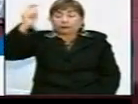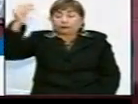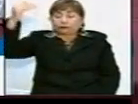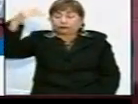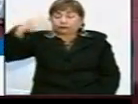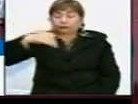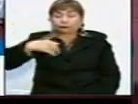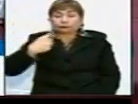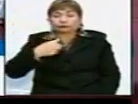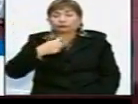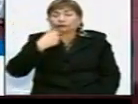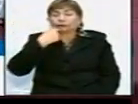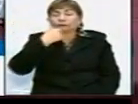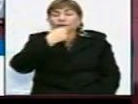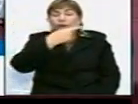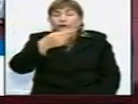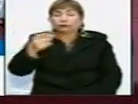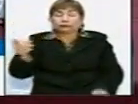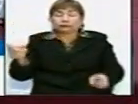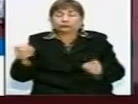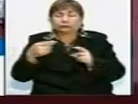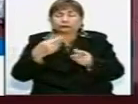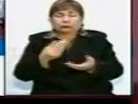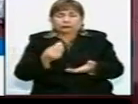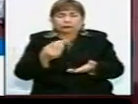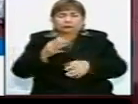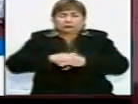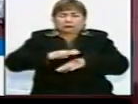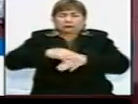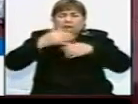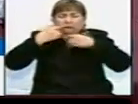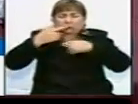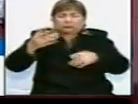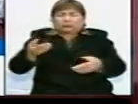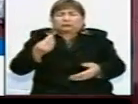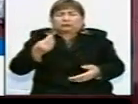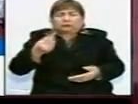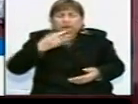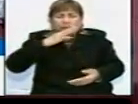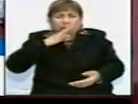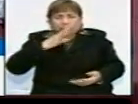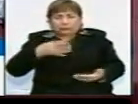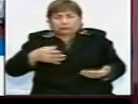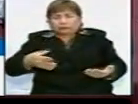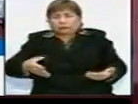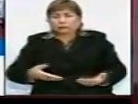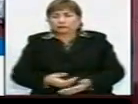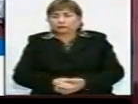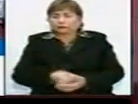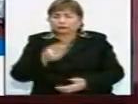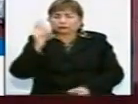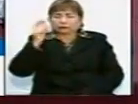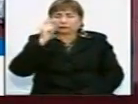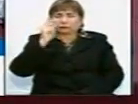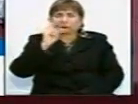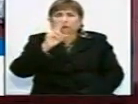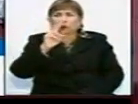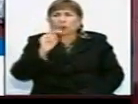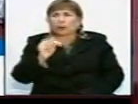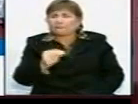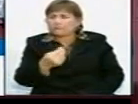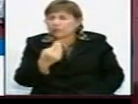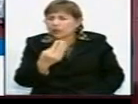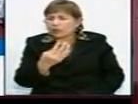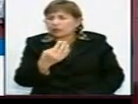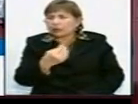nosotros dimos la alerta y ungió pero porque eran las alertas y si estamos hablando para para piura 2000 metros cúbicos por